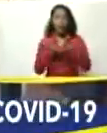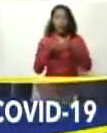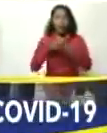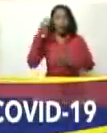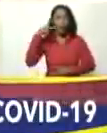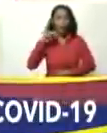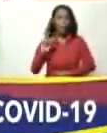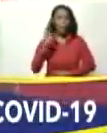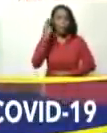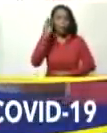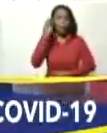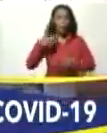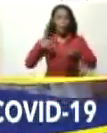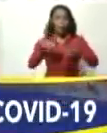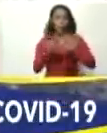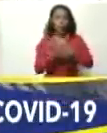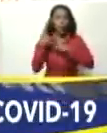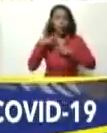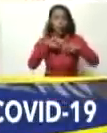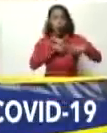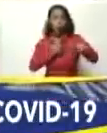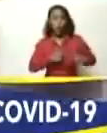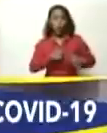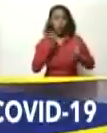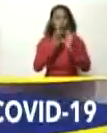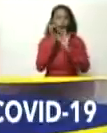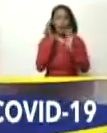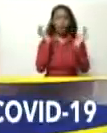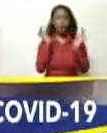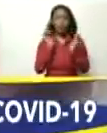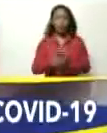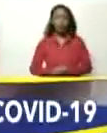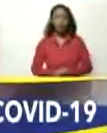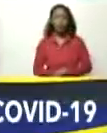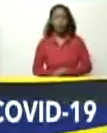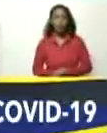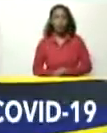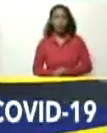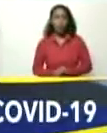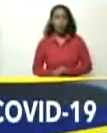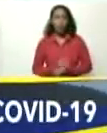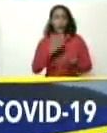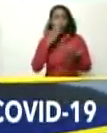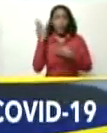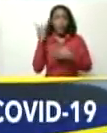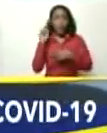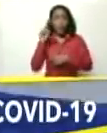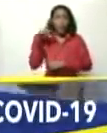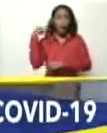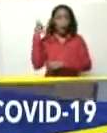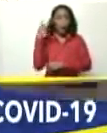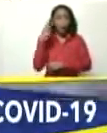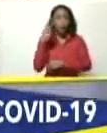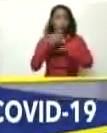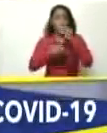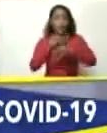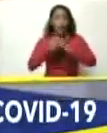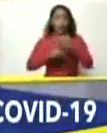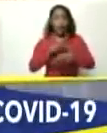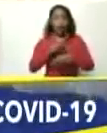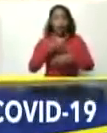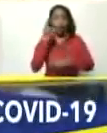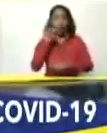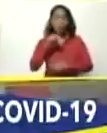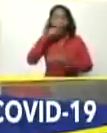Negro Primero, así Corazón de Jesús. Justamente en este ambulatorio preescolar que se llama